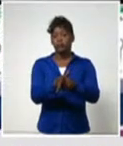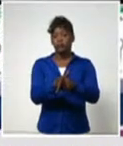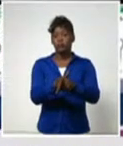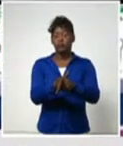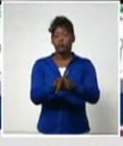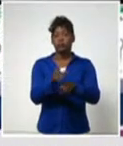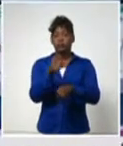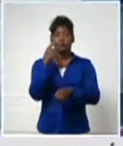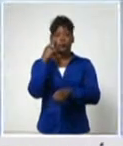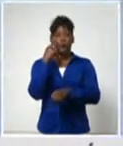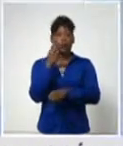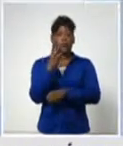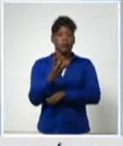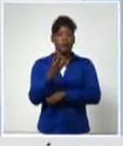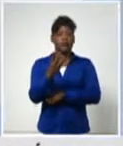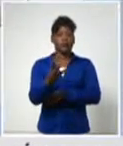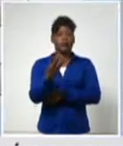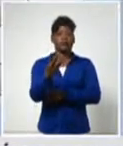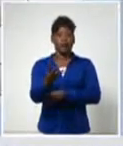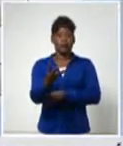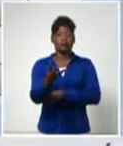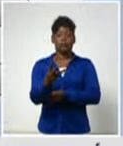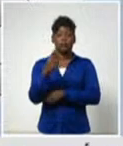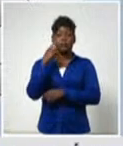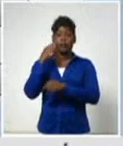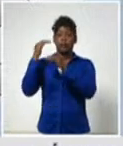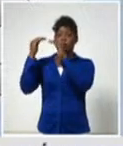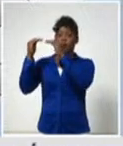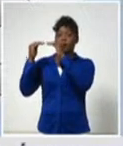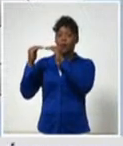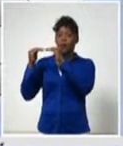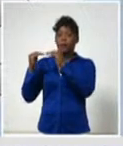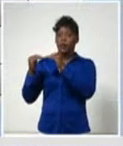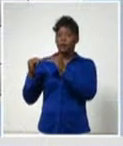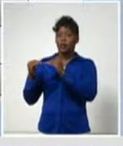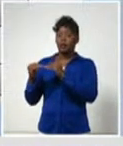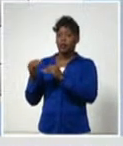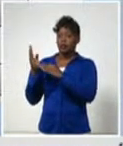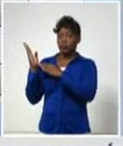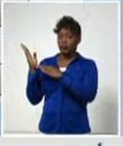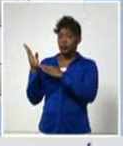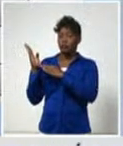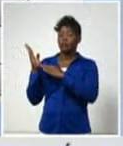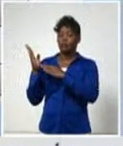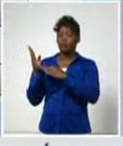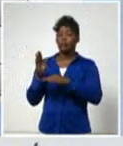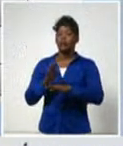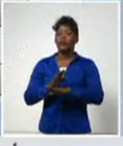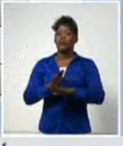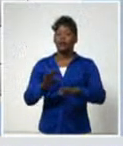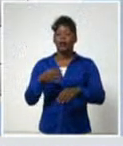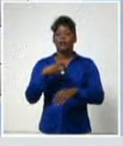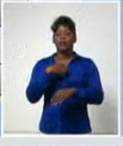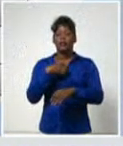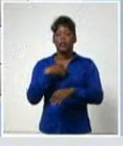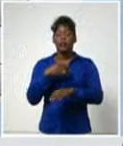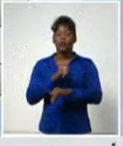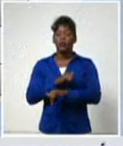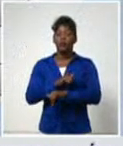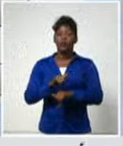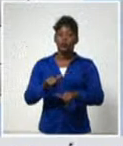una cifra que nos está marcando. Afortunadamente, es solo 3. Por tanto, tenemos una tendencia de